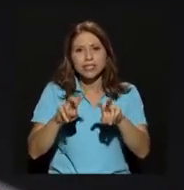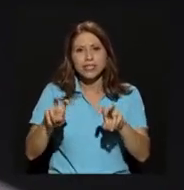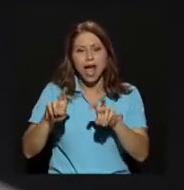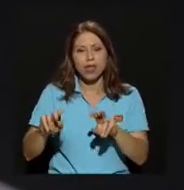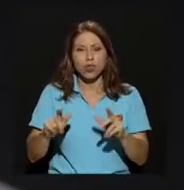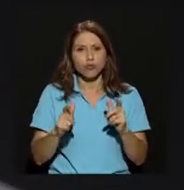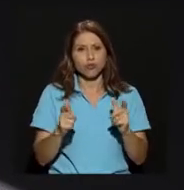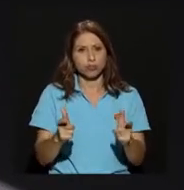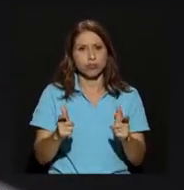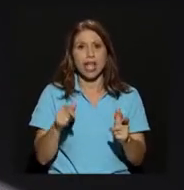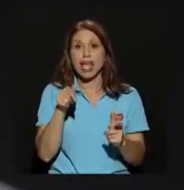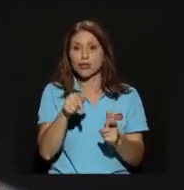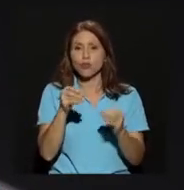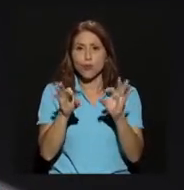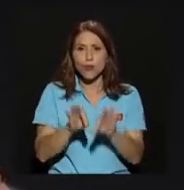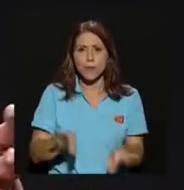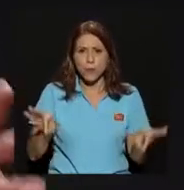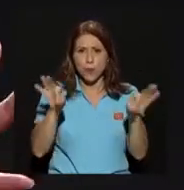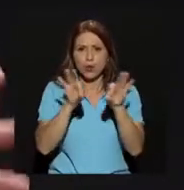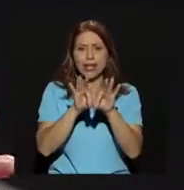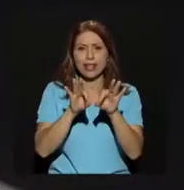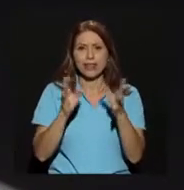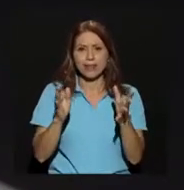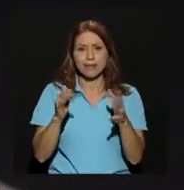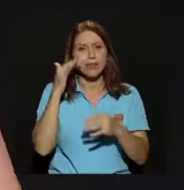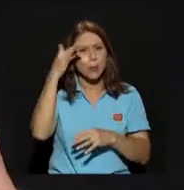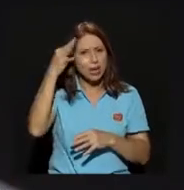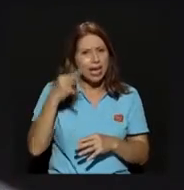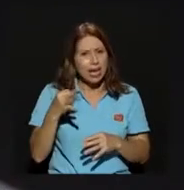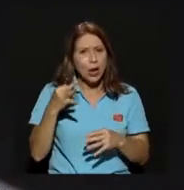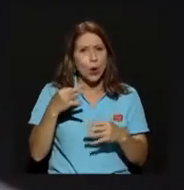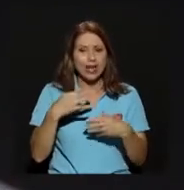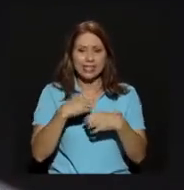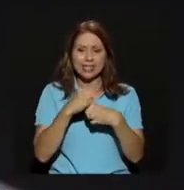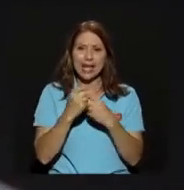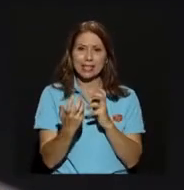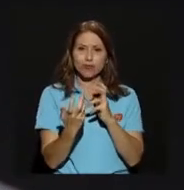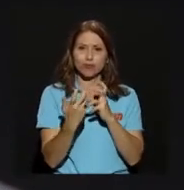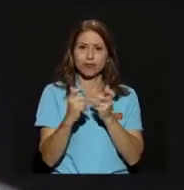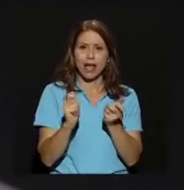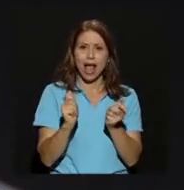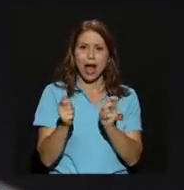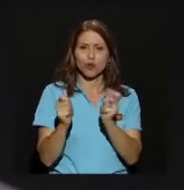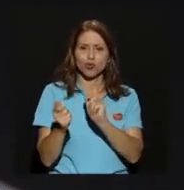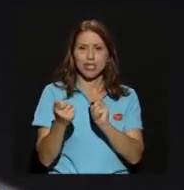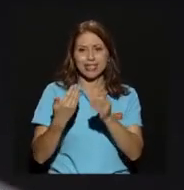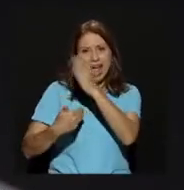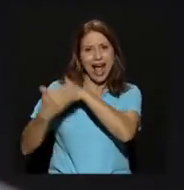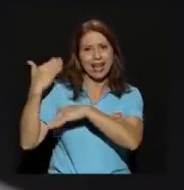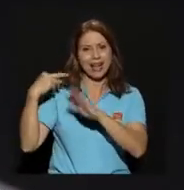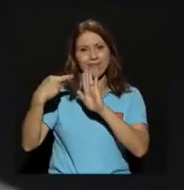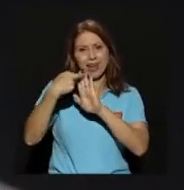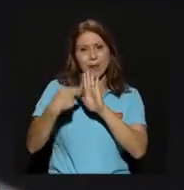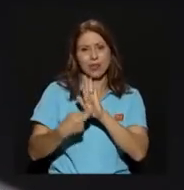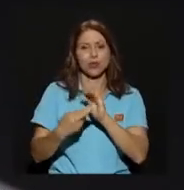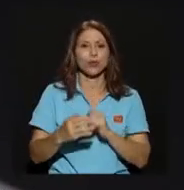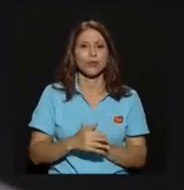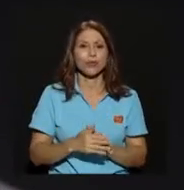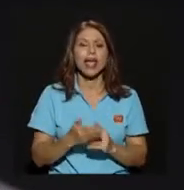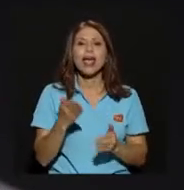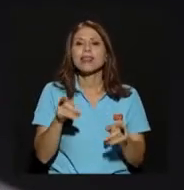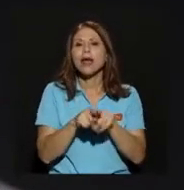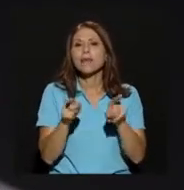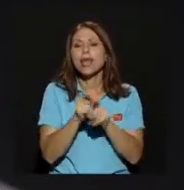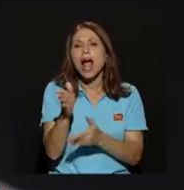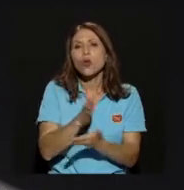muy importante porque creo que se están haciendo ajustes a ese reglamento que estaba en aquel momento. También hay algunos otros temas